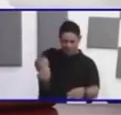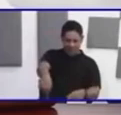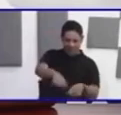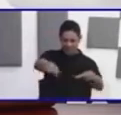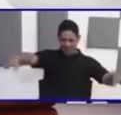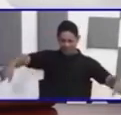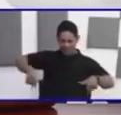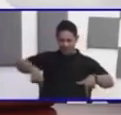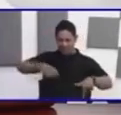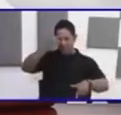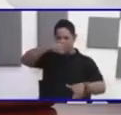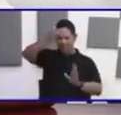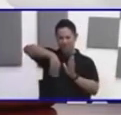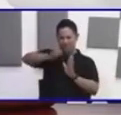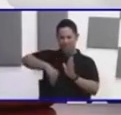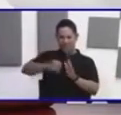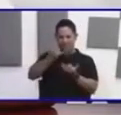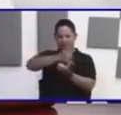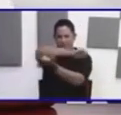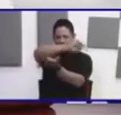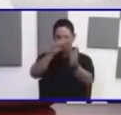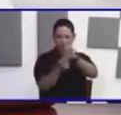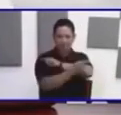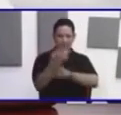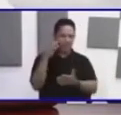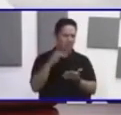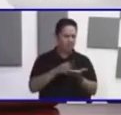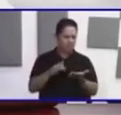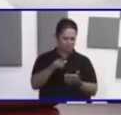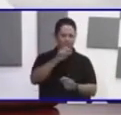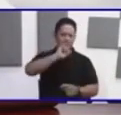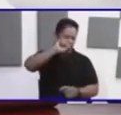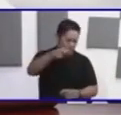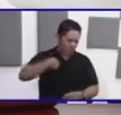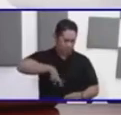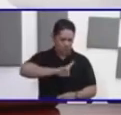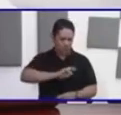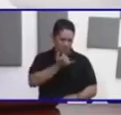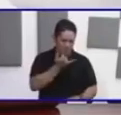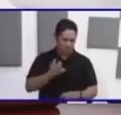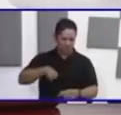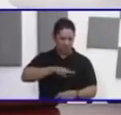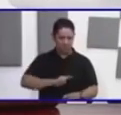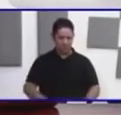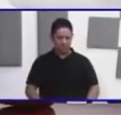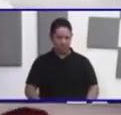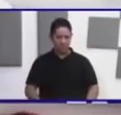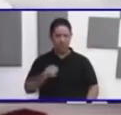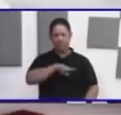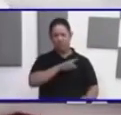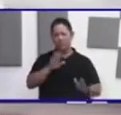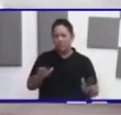ahora, eso es lo que yo digo, ¿ha estado mal lo que nosotros estamos haciendo? Si lo que hemos tratado de buscar es